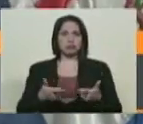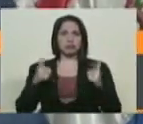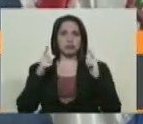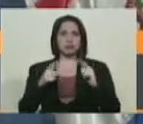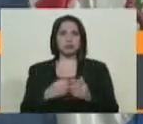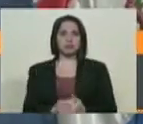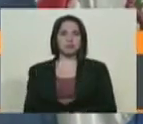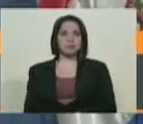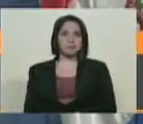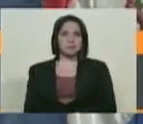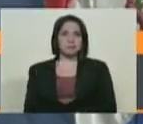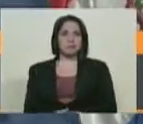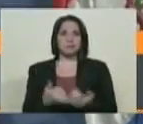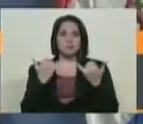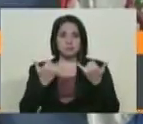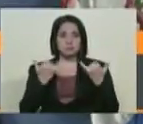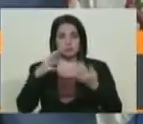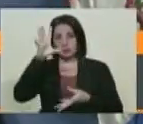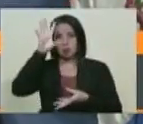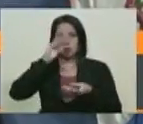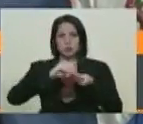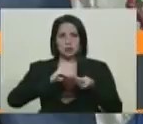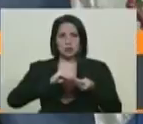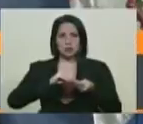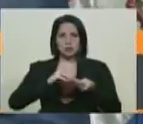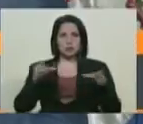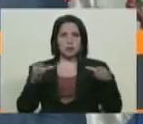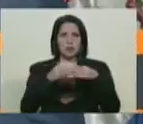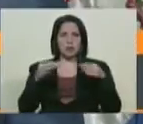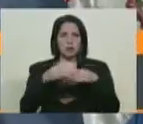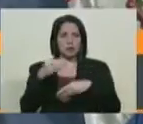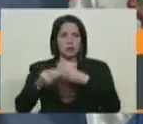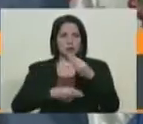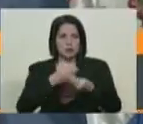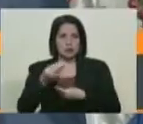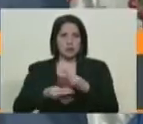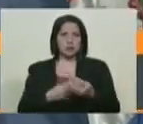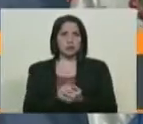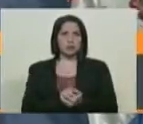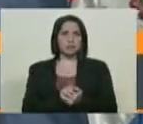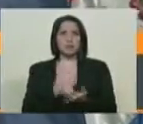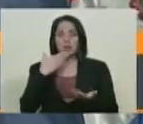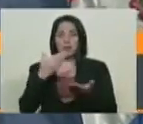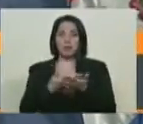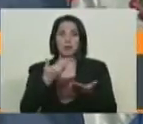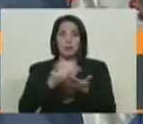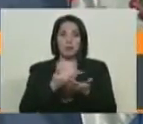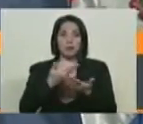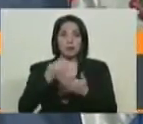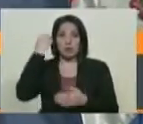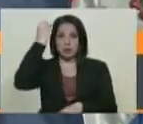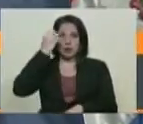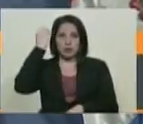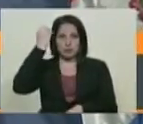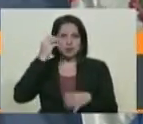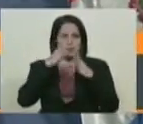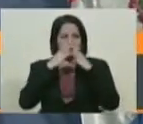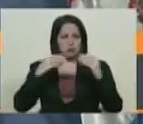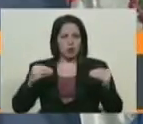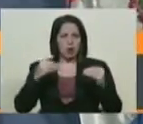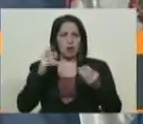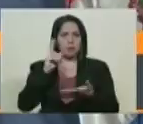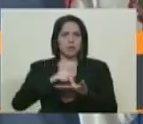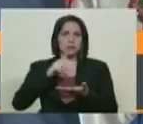sido la conclusión de la reunión que hemos sostenido, que como planteamos, la hemos considerado por todos los